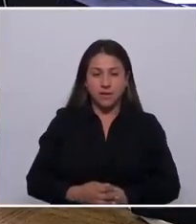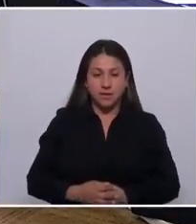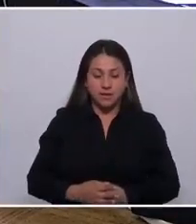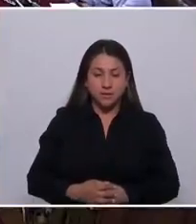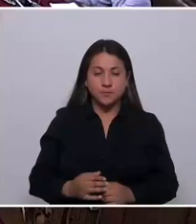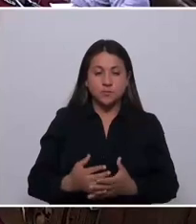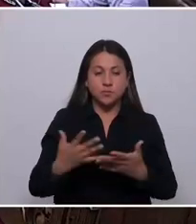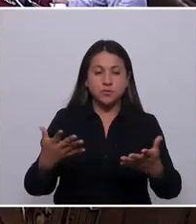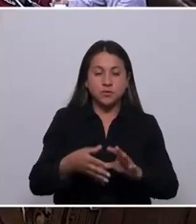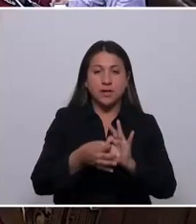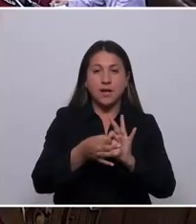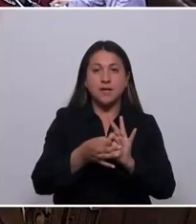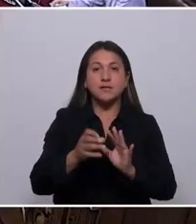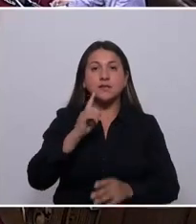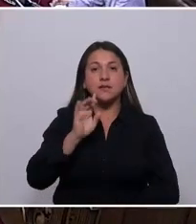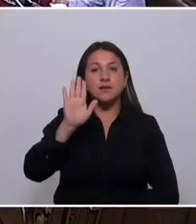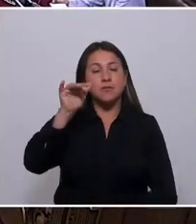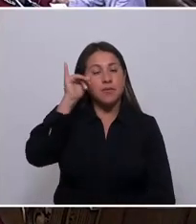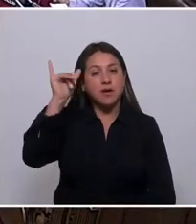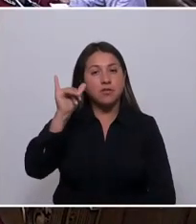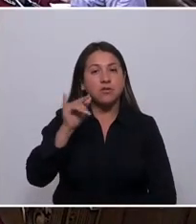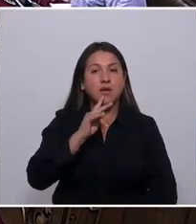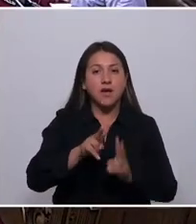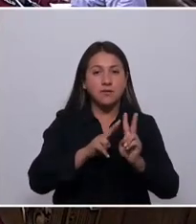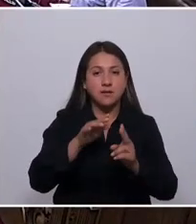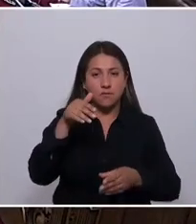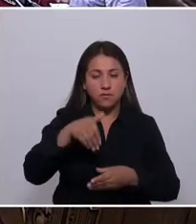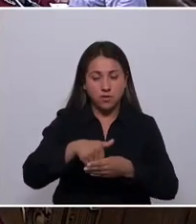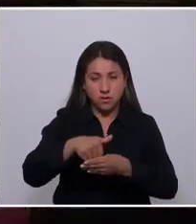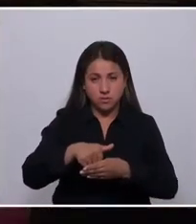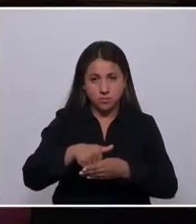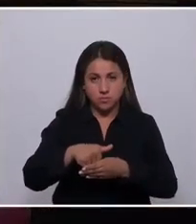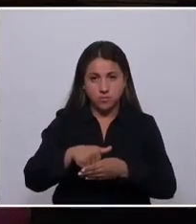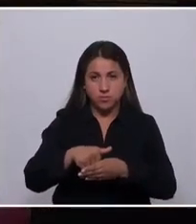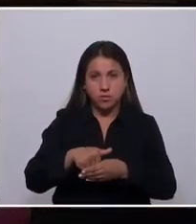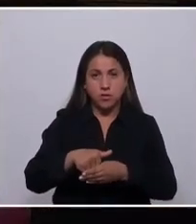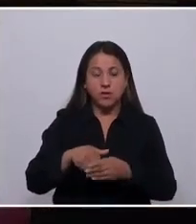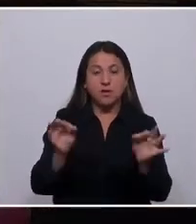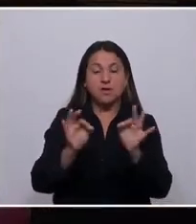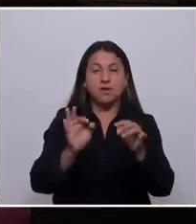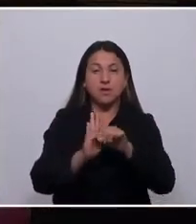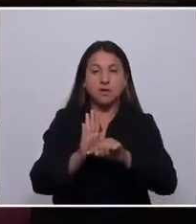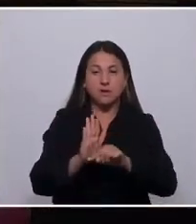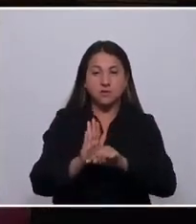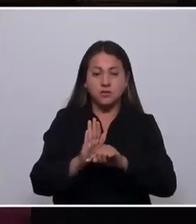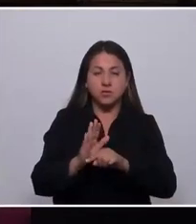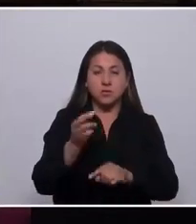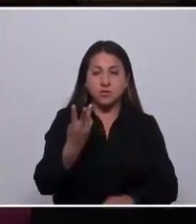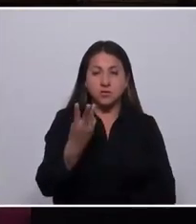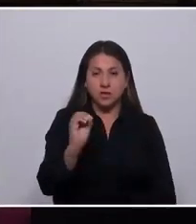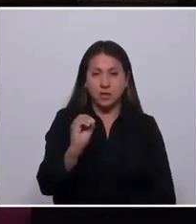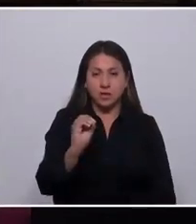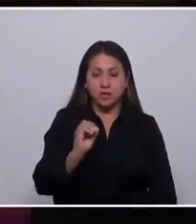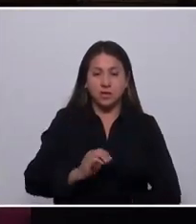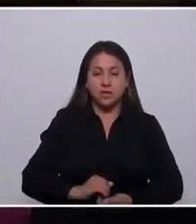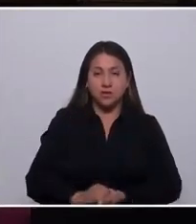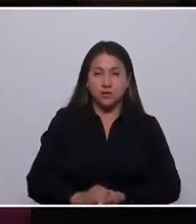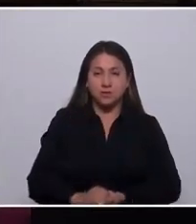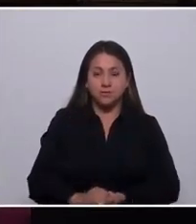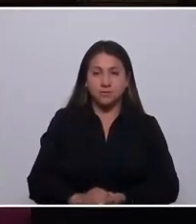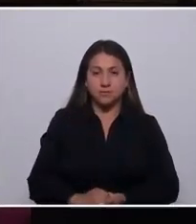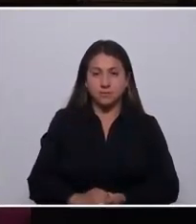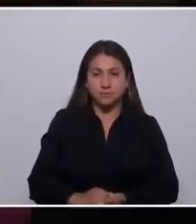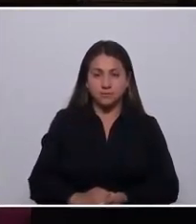Muchas gracias. Se somete a votación la indicación número 30.